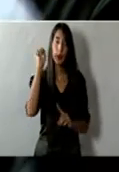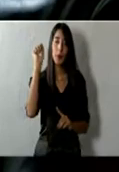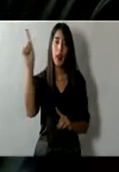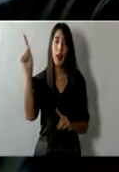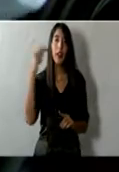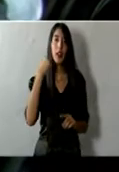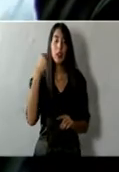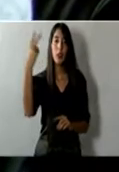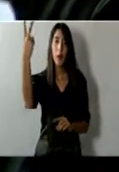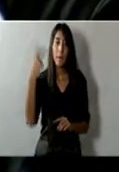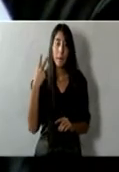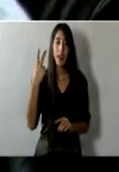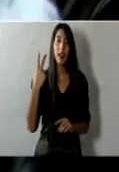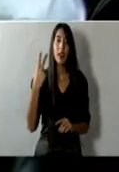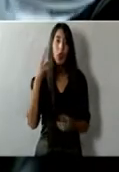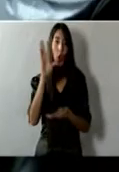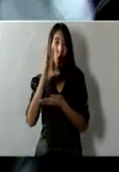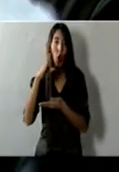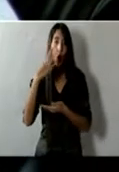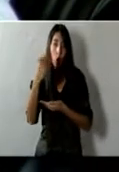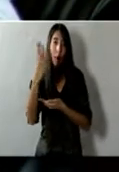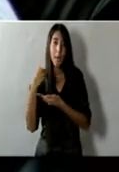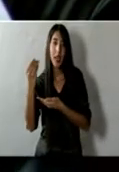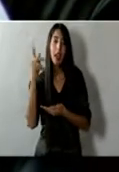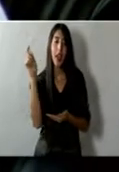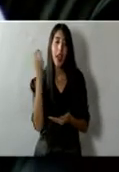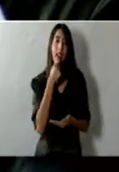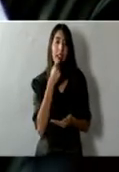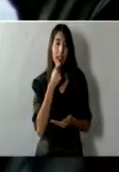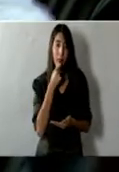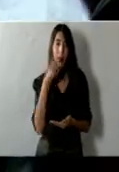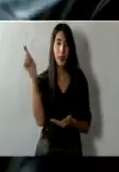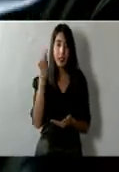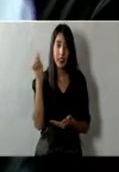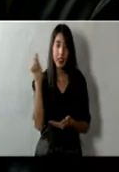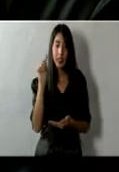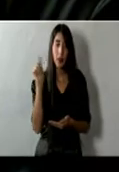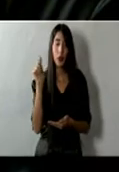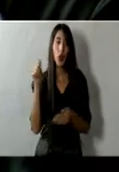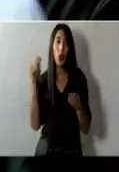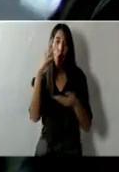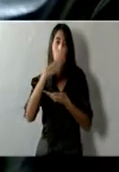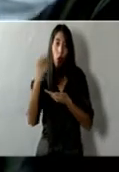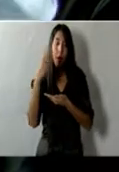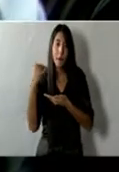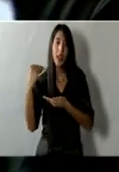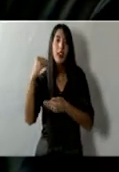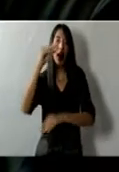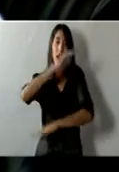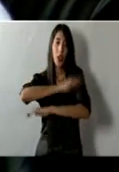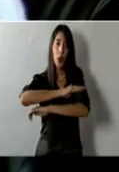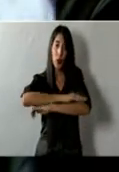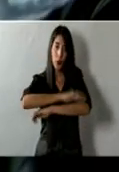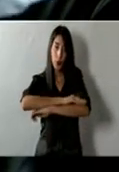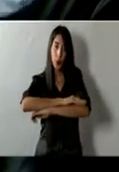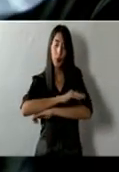Padre, y después en sus vidas personales, Padre, actúen de acuerdo a nuestras conductas, Padre, y cualquier